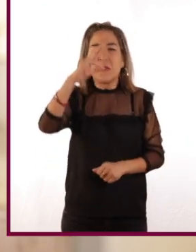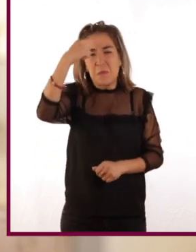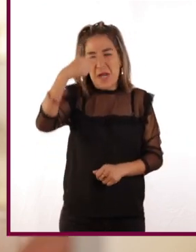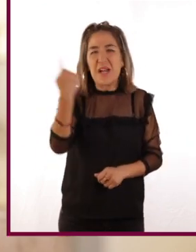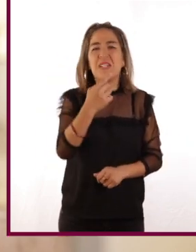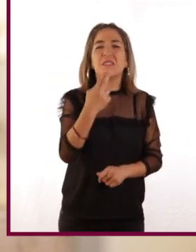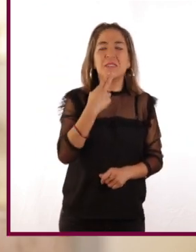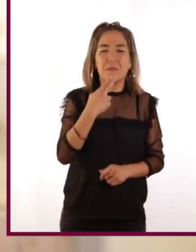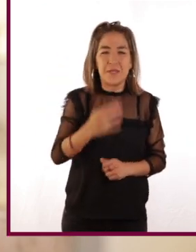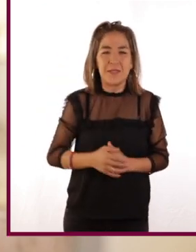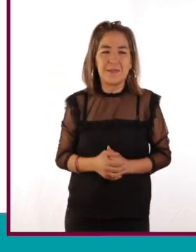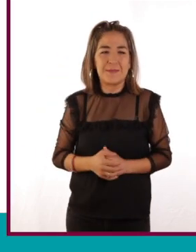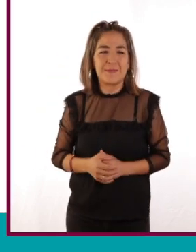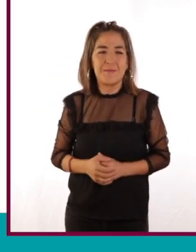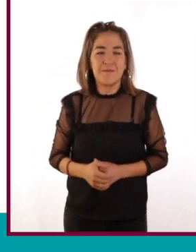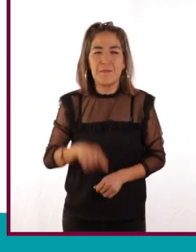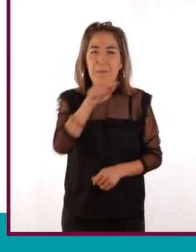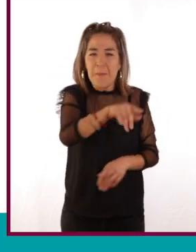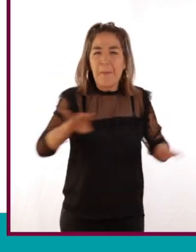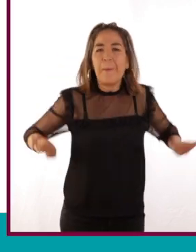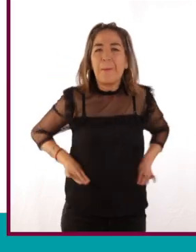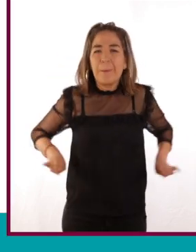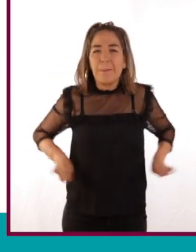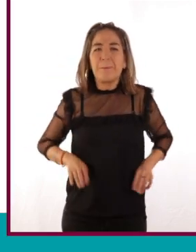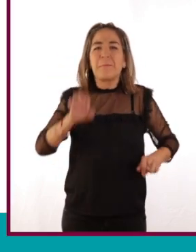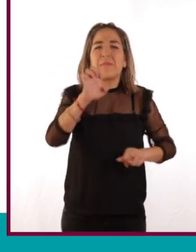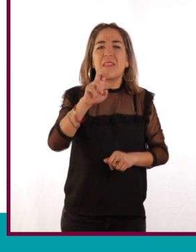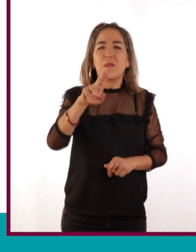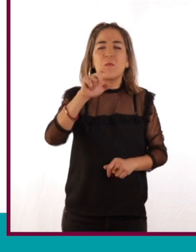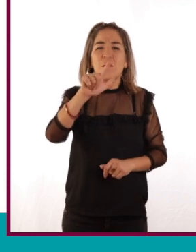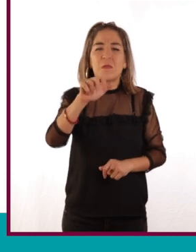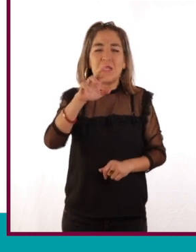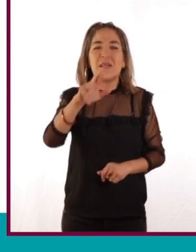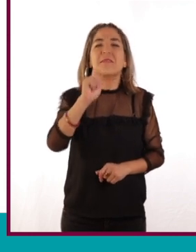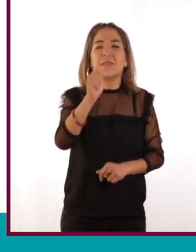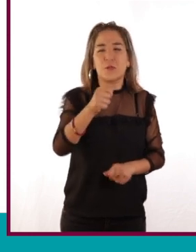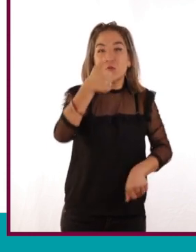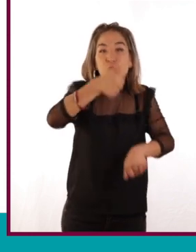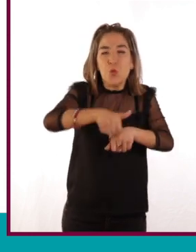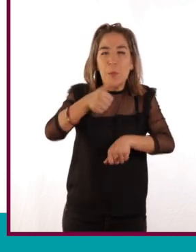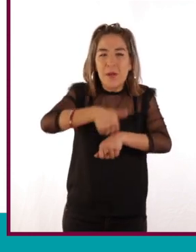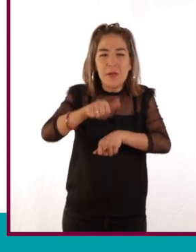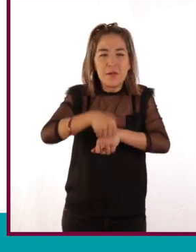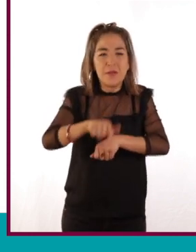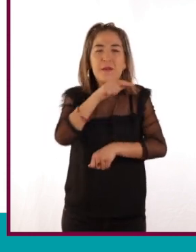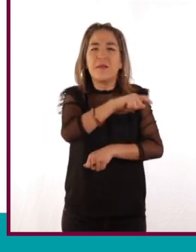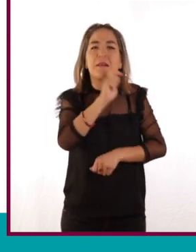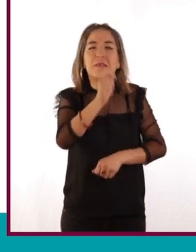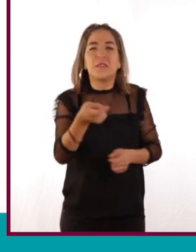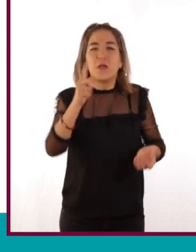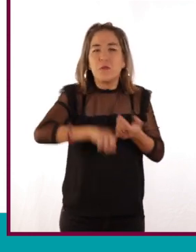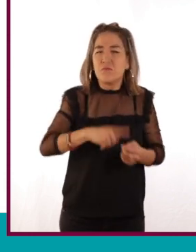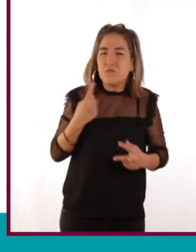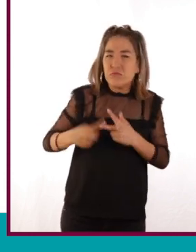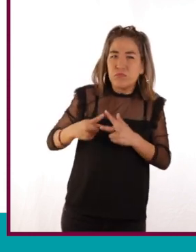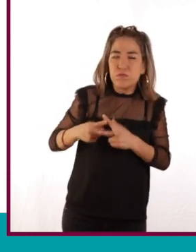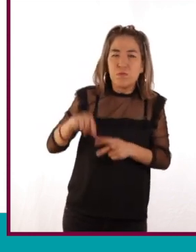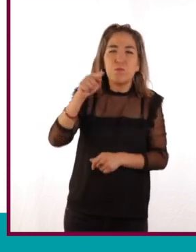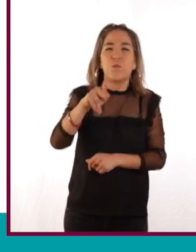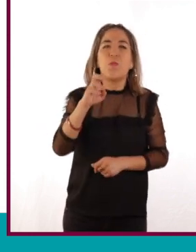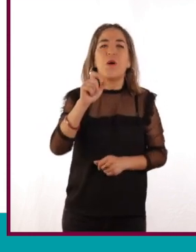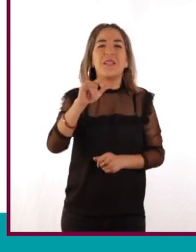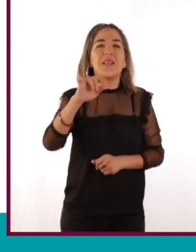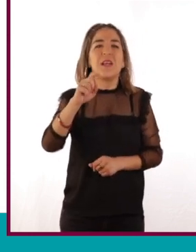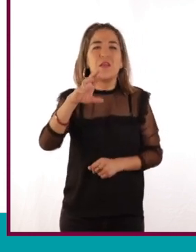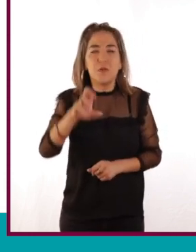Euler y para qué nos sirve? La característica de Euler es un número. Es un número que se